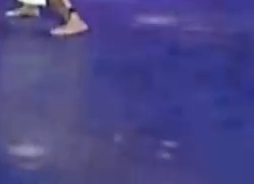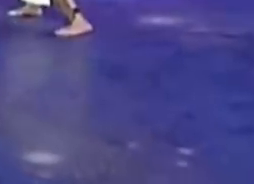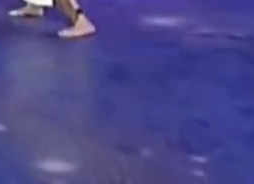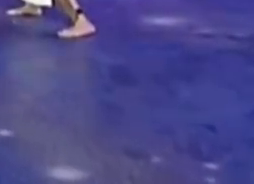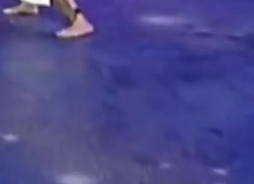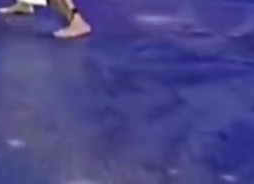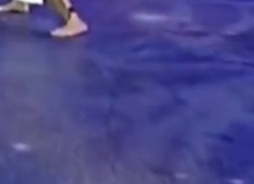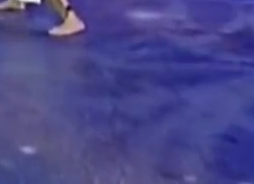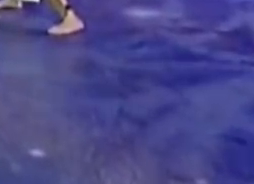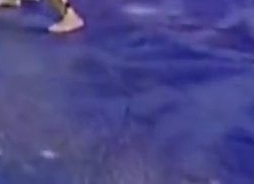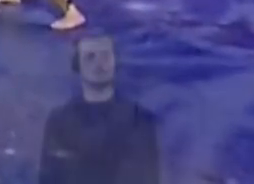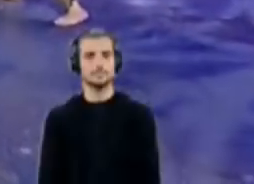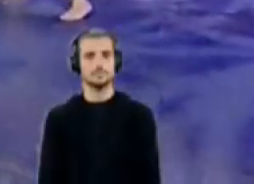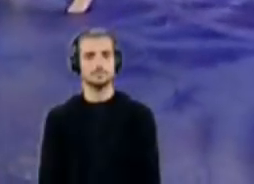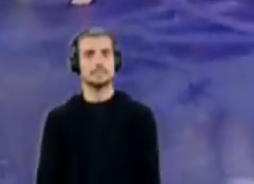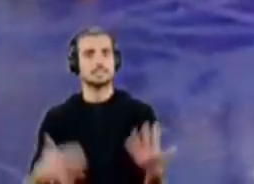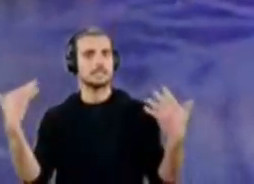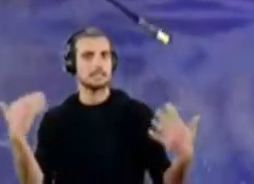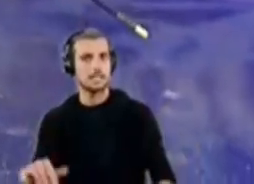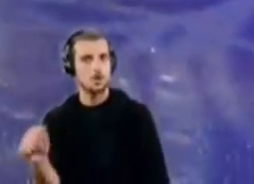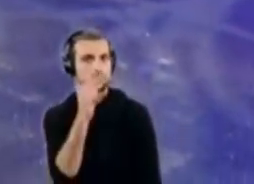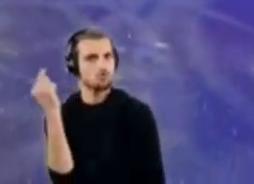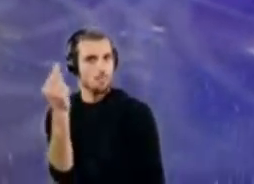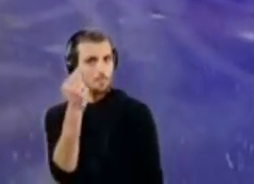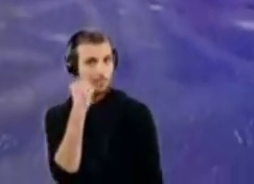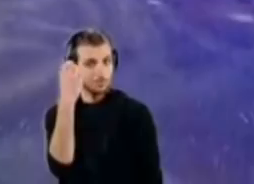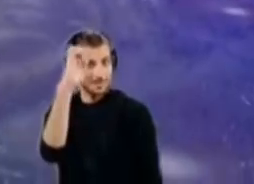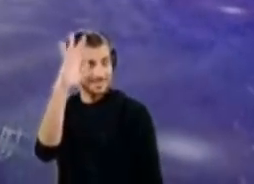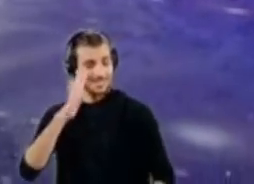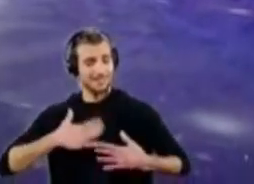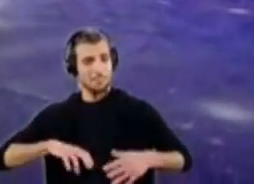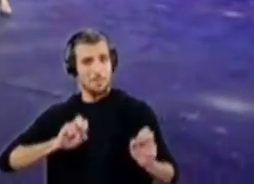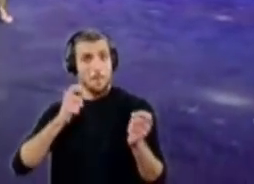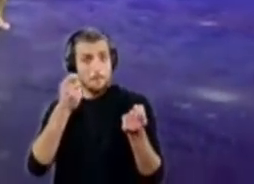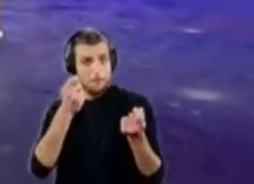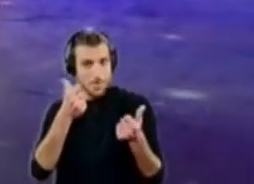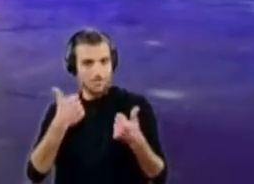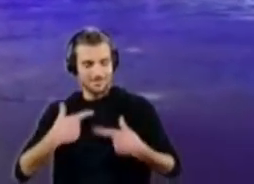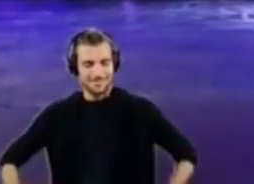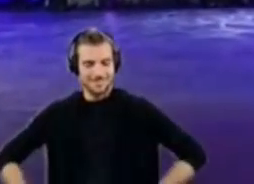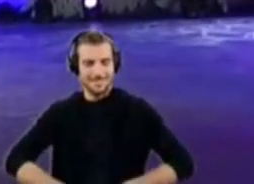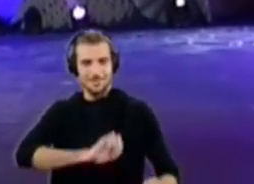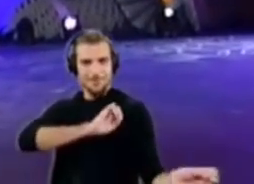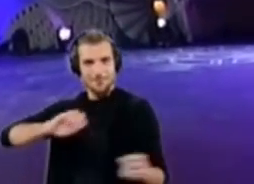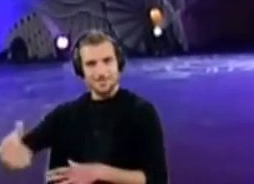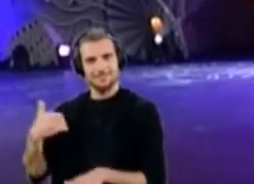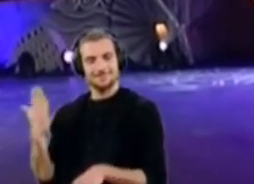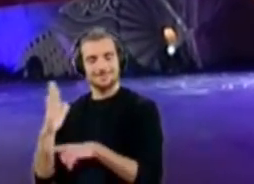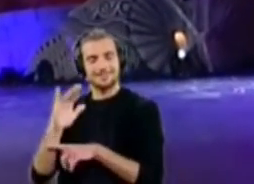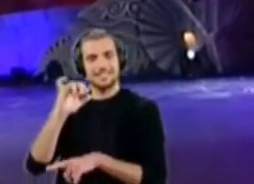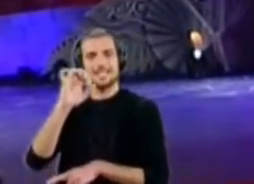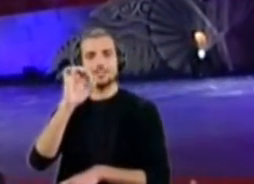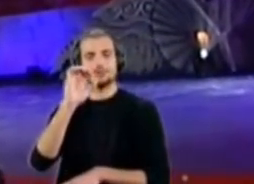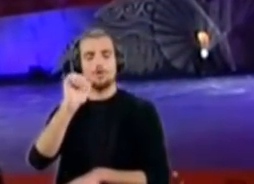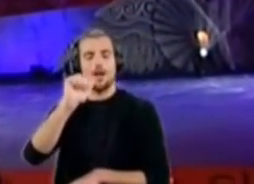Pilló y además, por si era poca la ropa, terminó de quitarse el cinturón, ¿eh? Ahí tenemos a João Mariño,